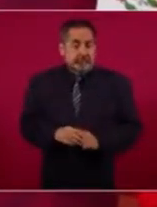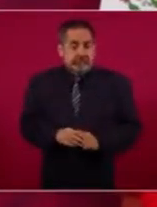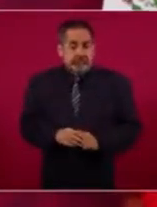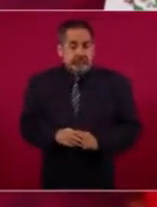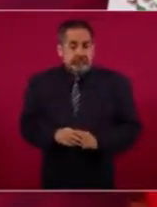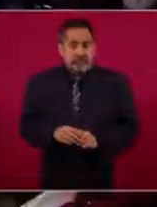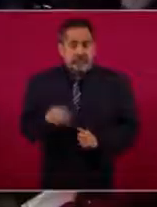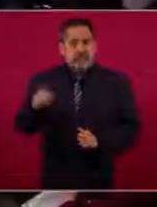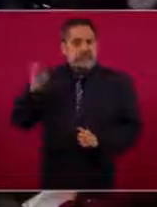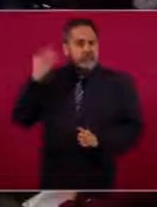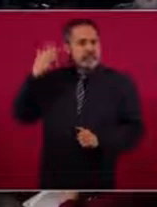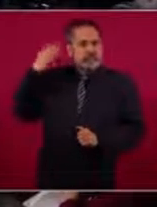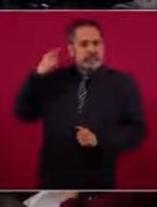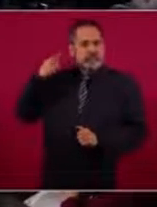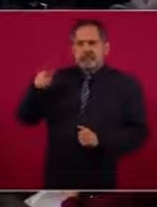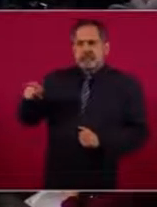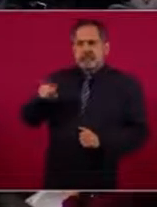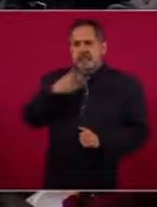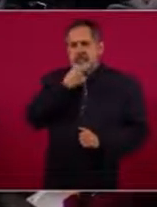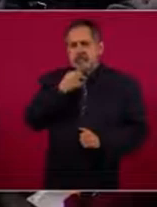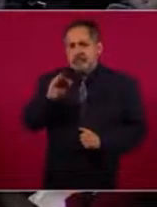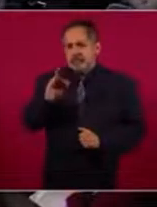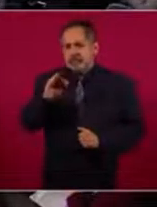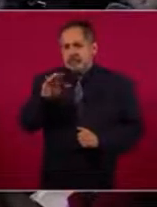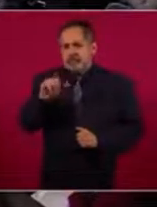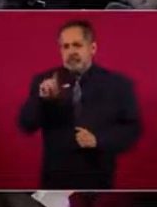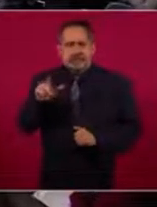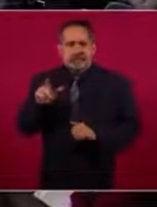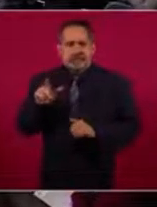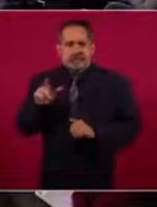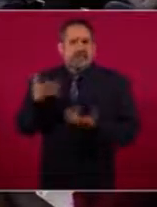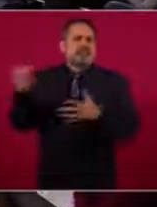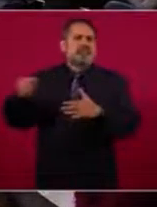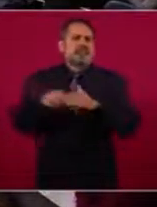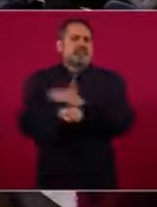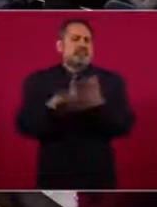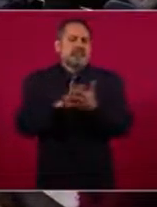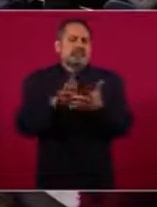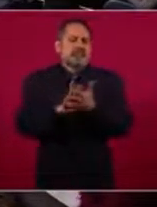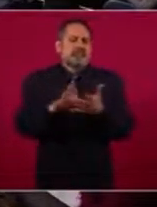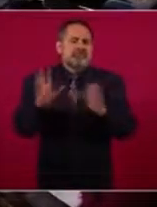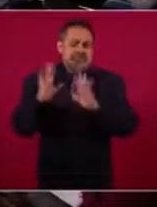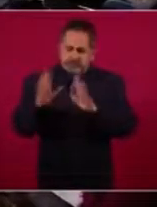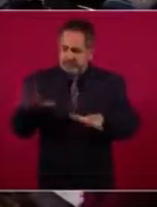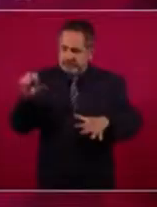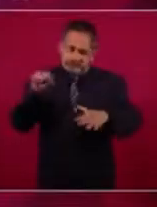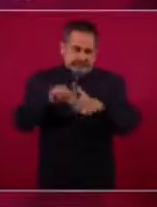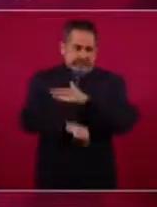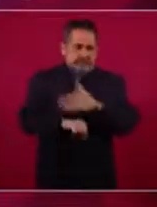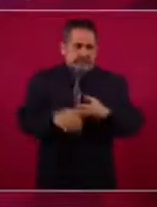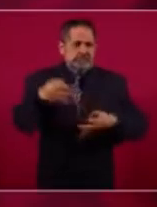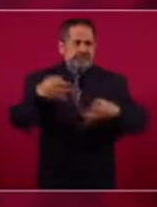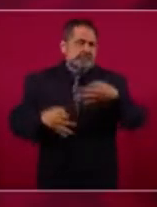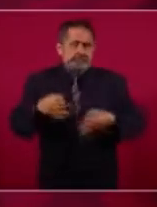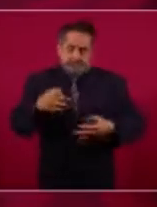Había un fiscal, bueno, está procesado, está detenido.